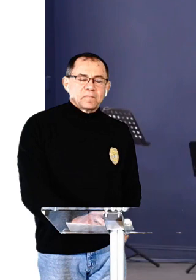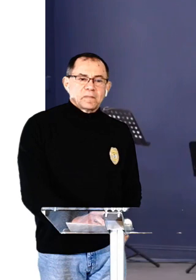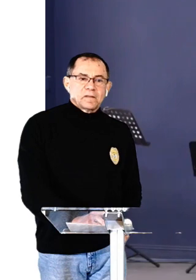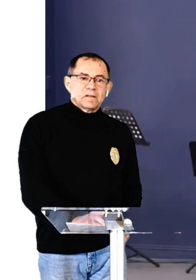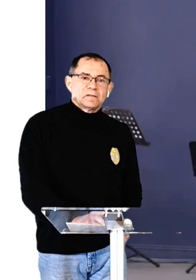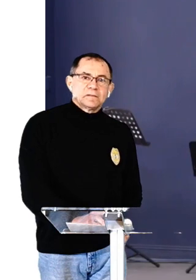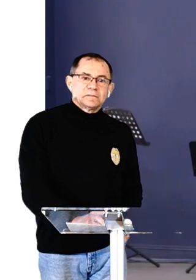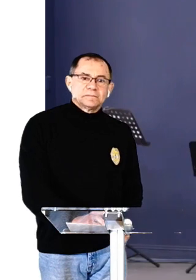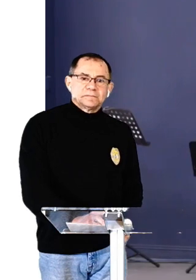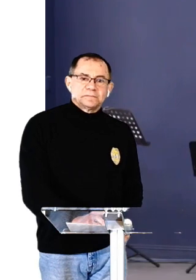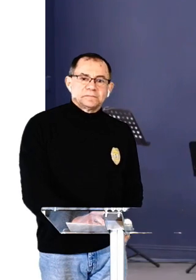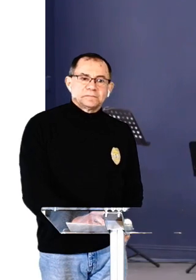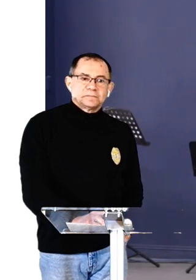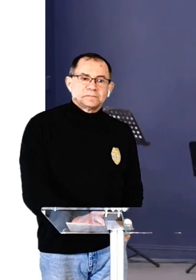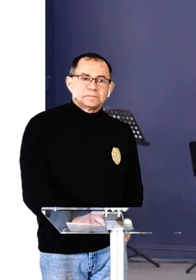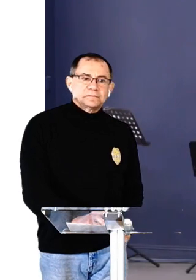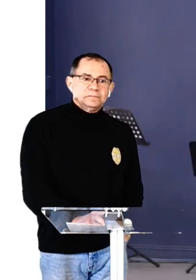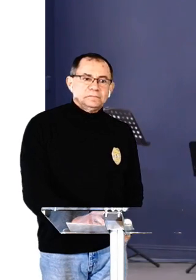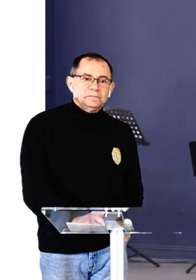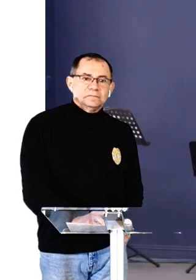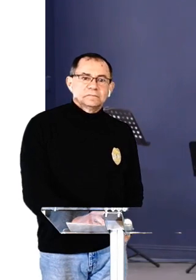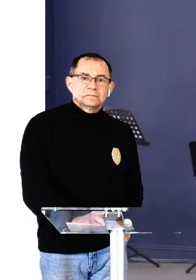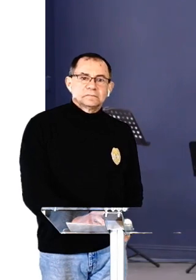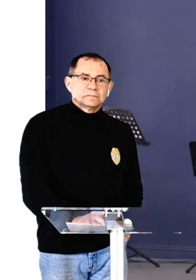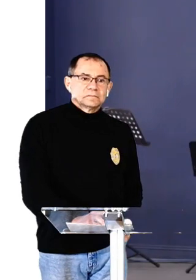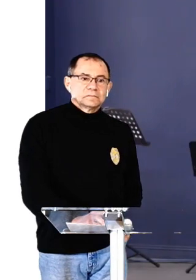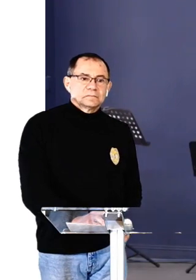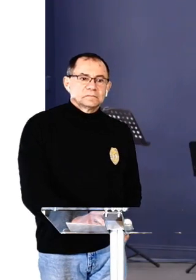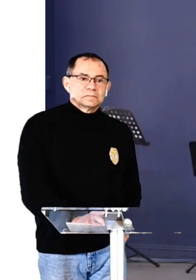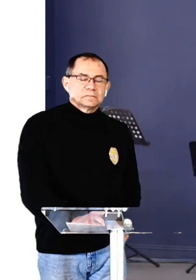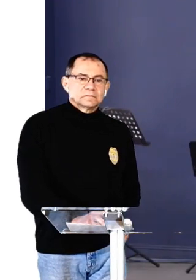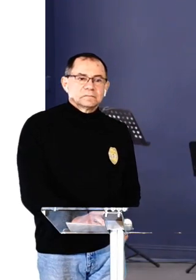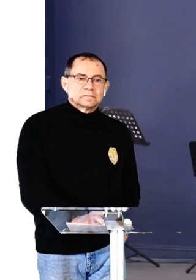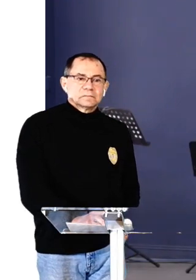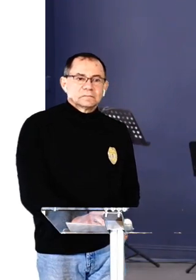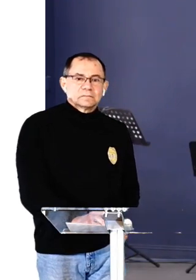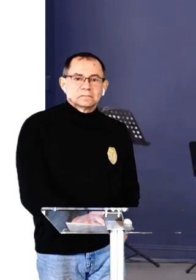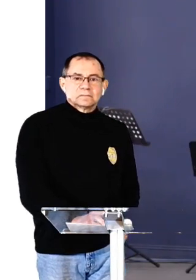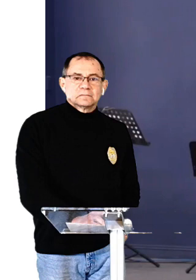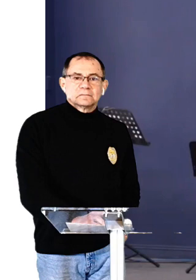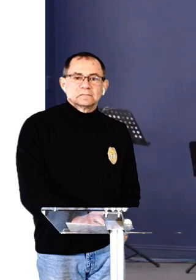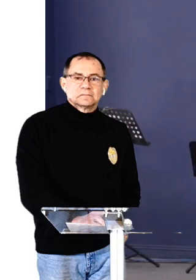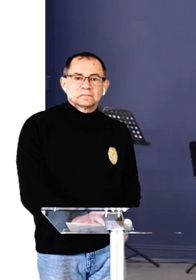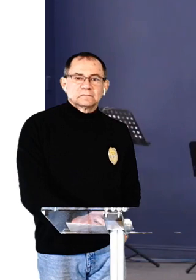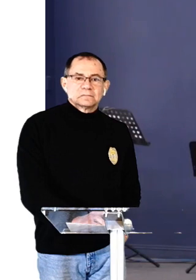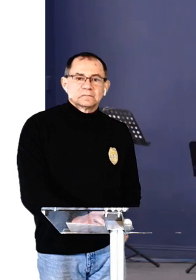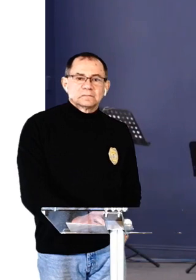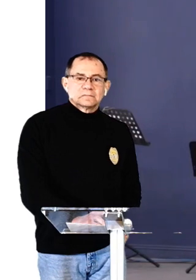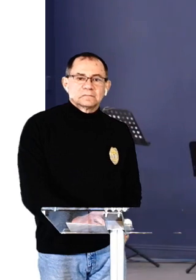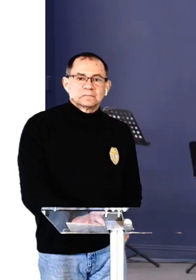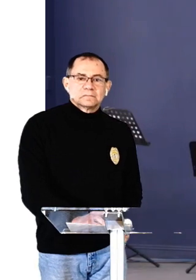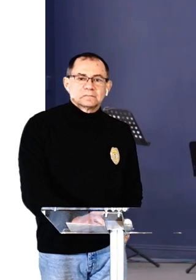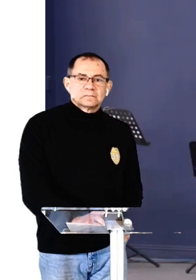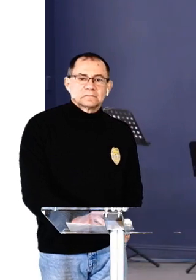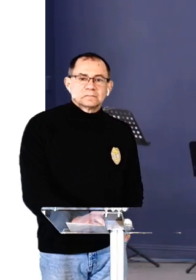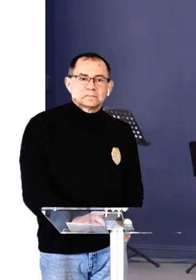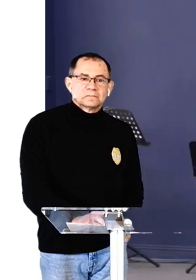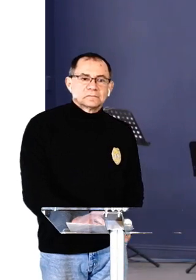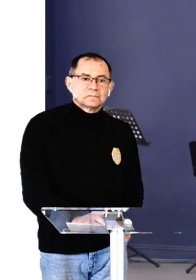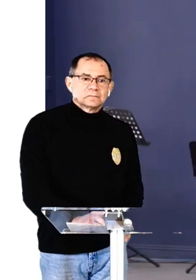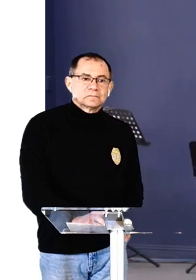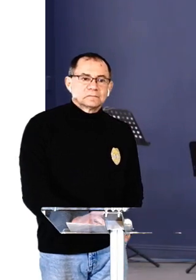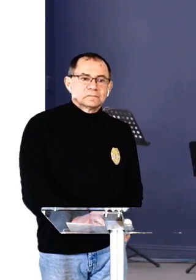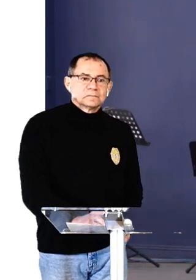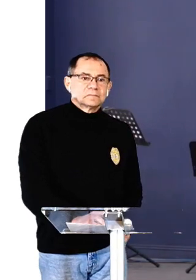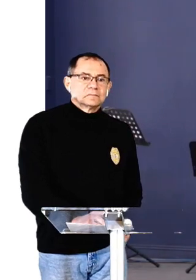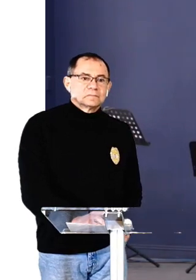estas formas también en la tos salen tosiendo, los